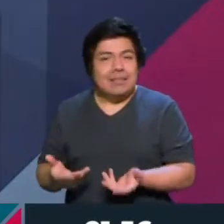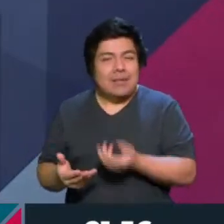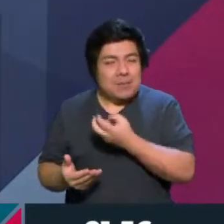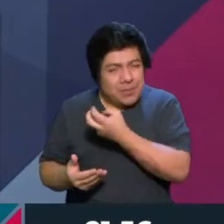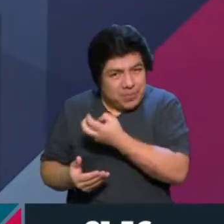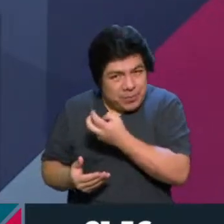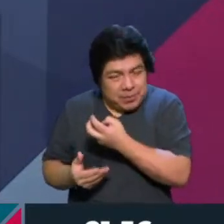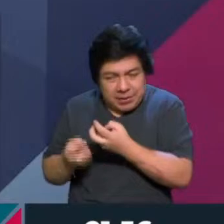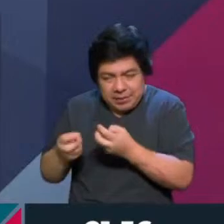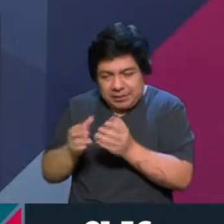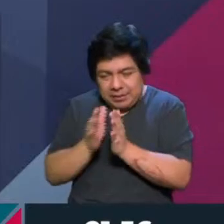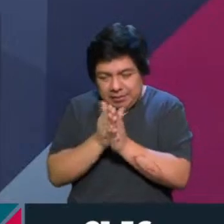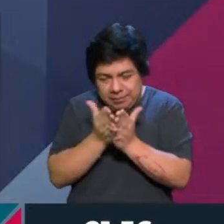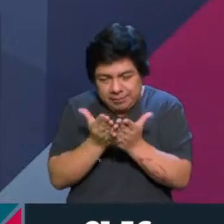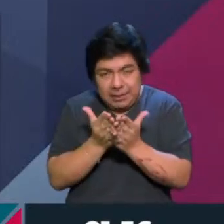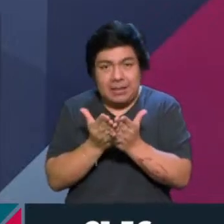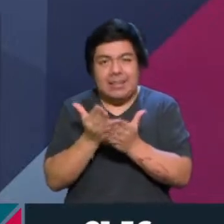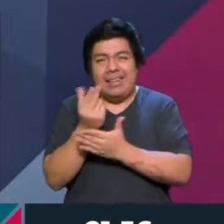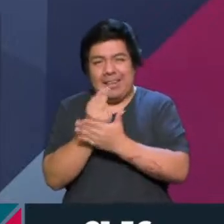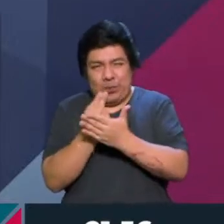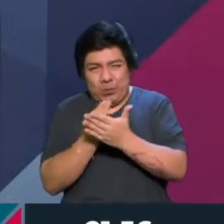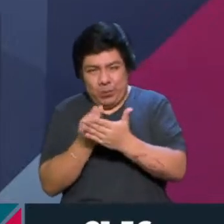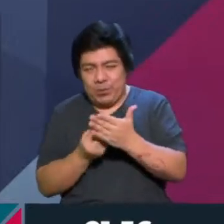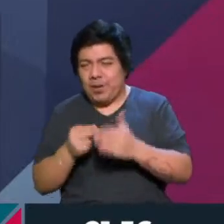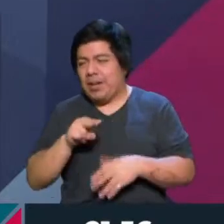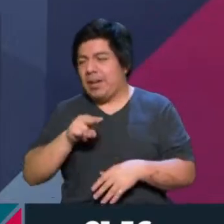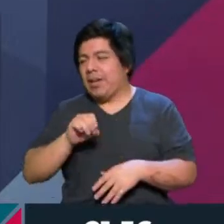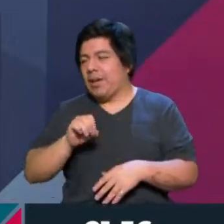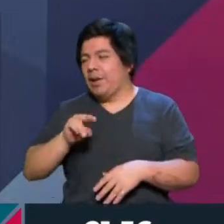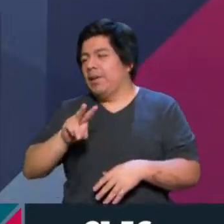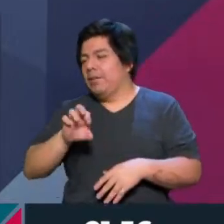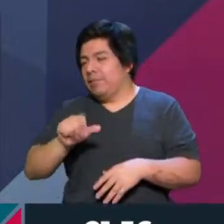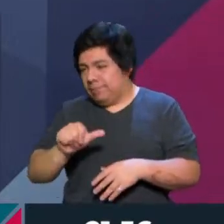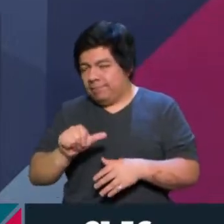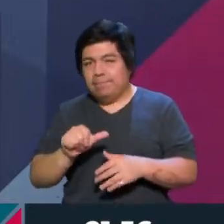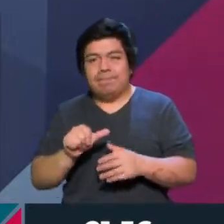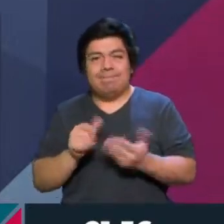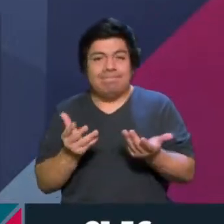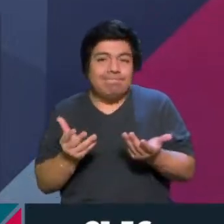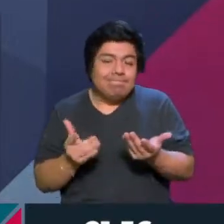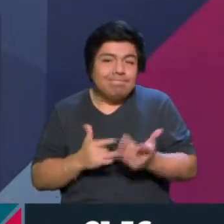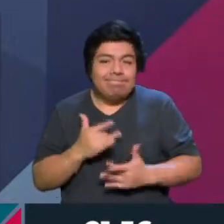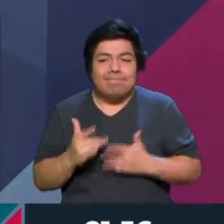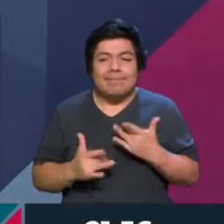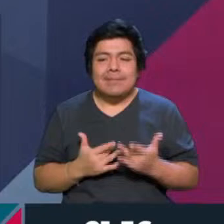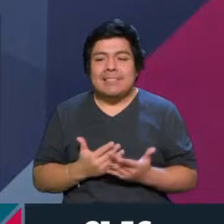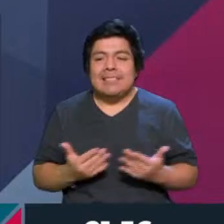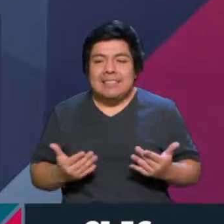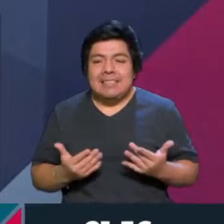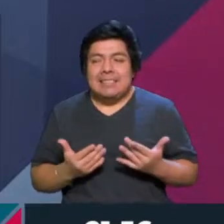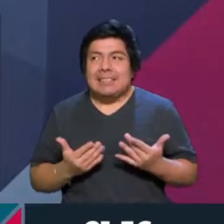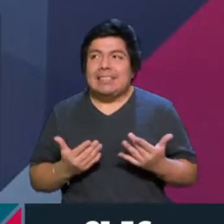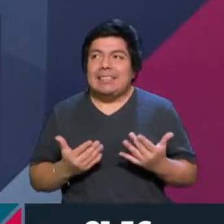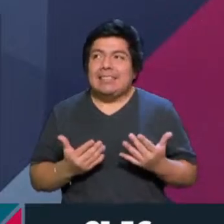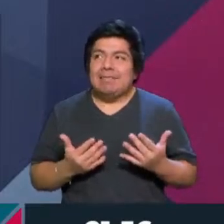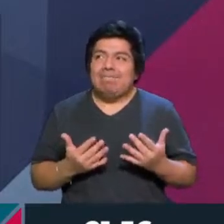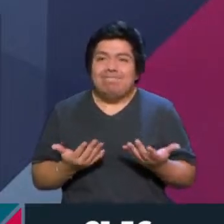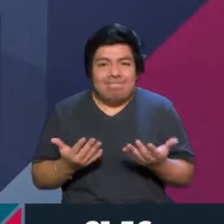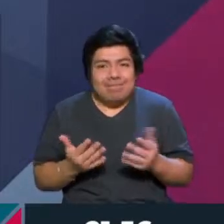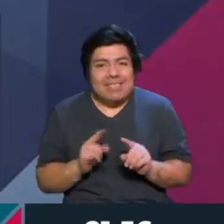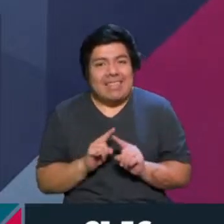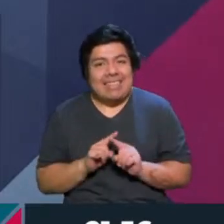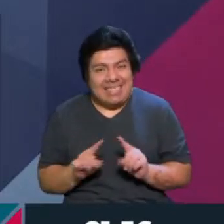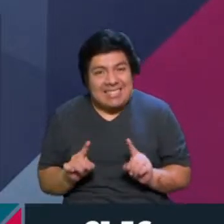este trabajo de la novela gráfica, pues es un recurso que permite una expresión